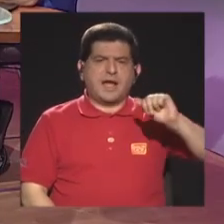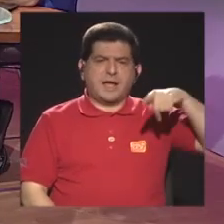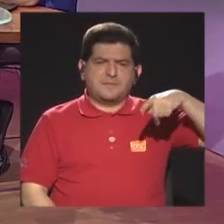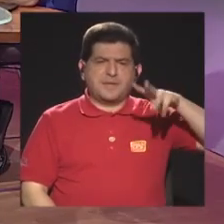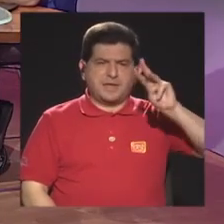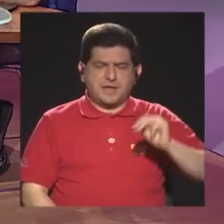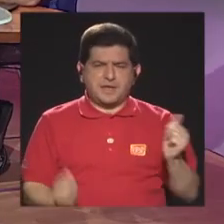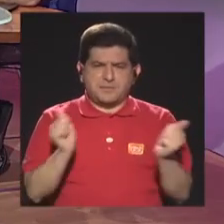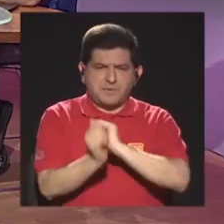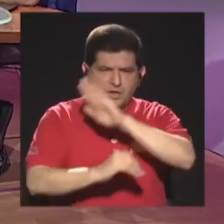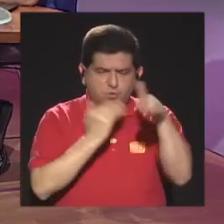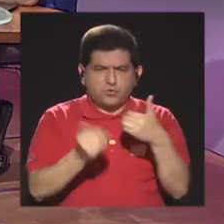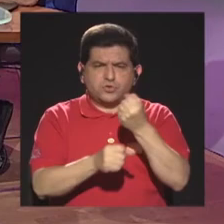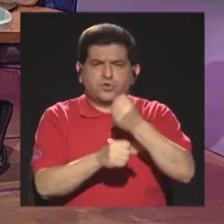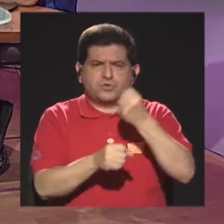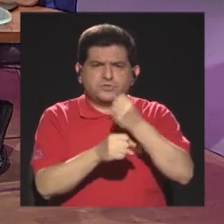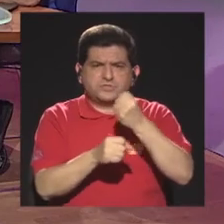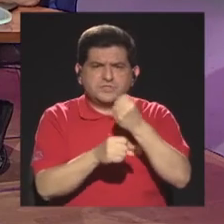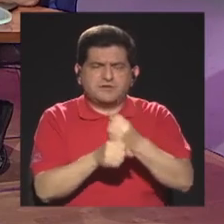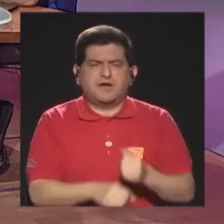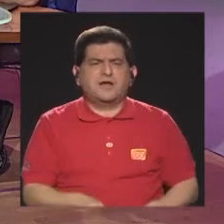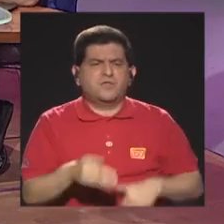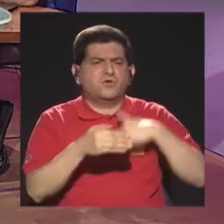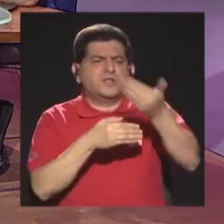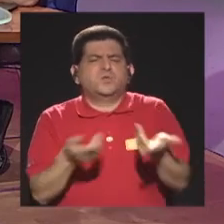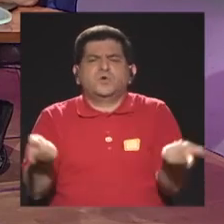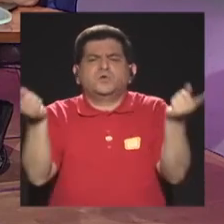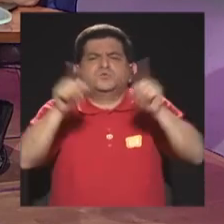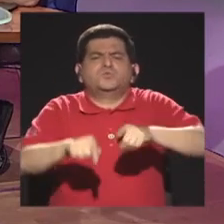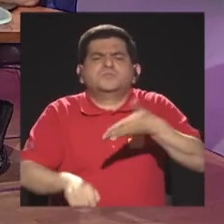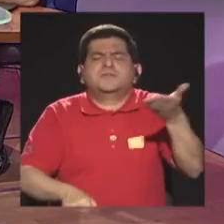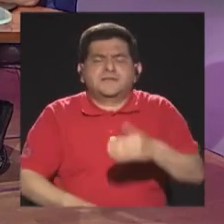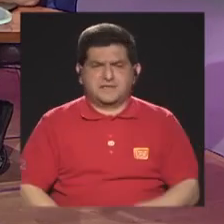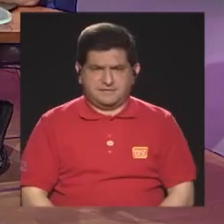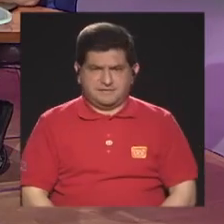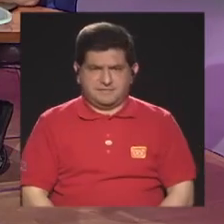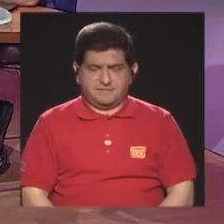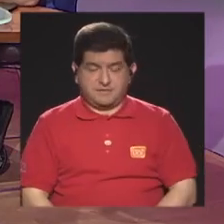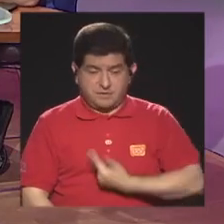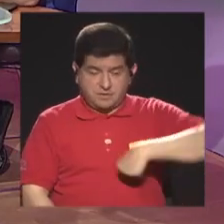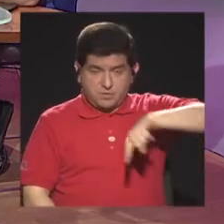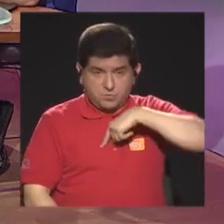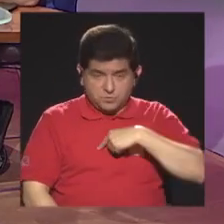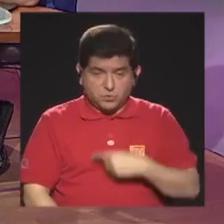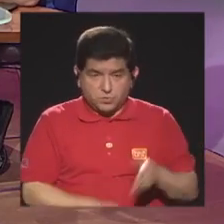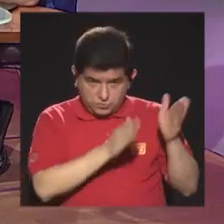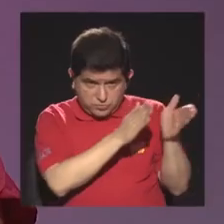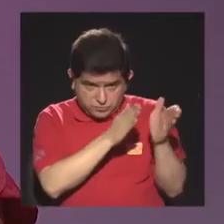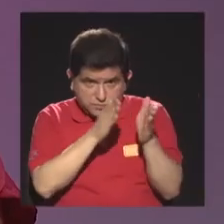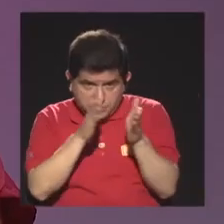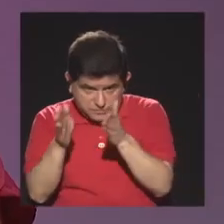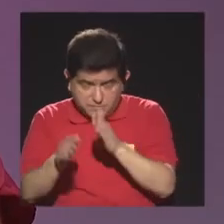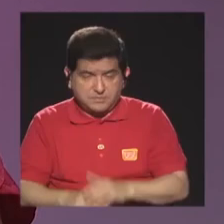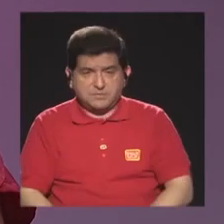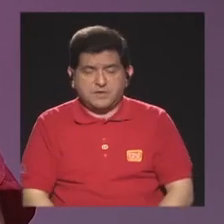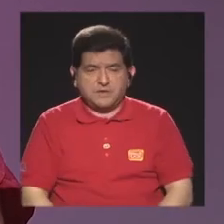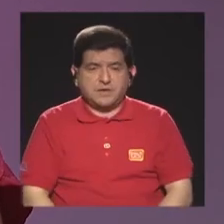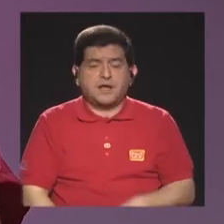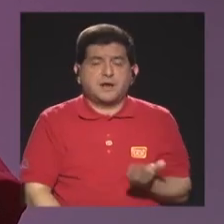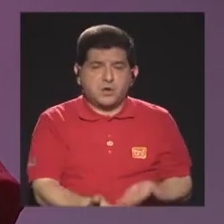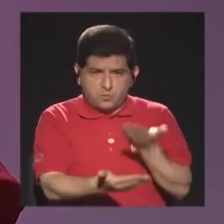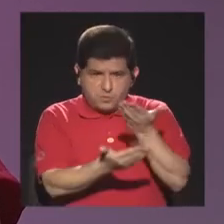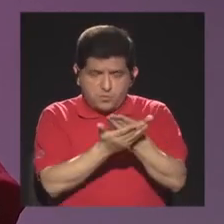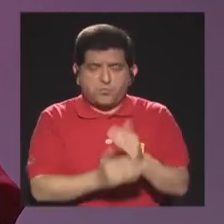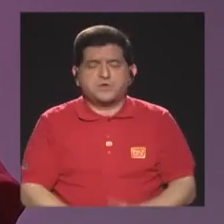Terminals con todos los trabajadores de Hagdeo? Bueno, nosotros estamos en estos momentos preparando una propuesta